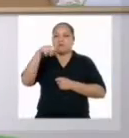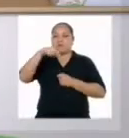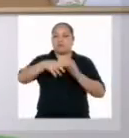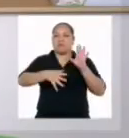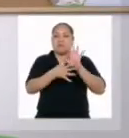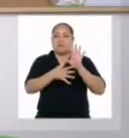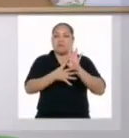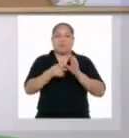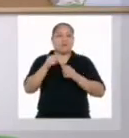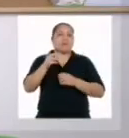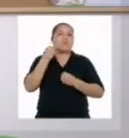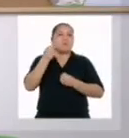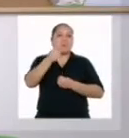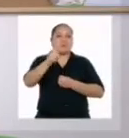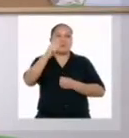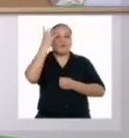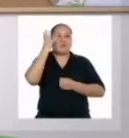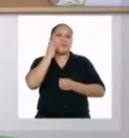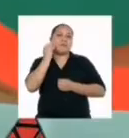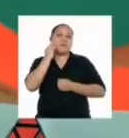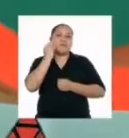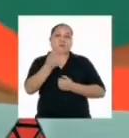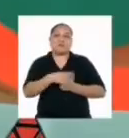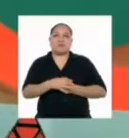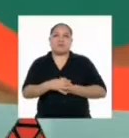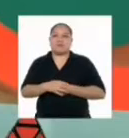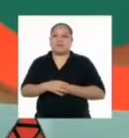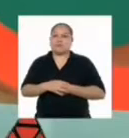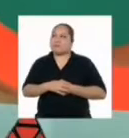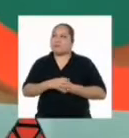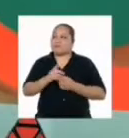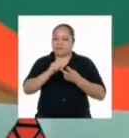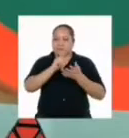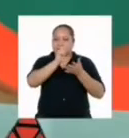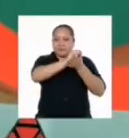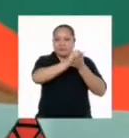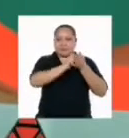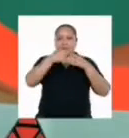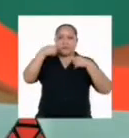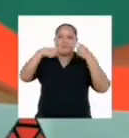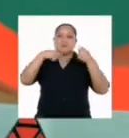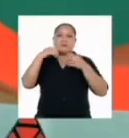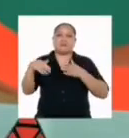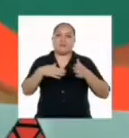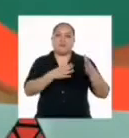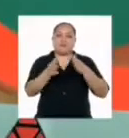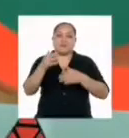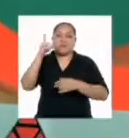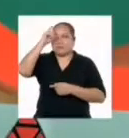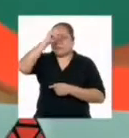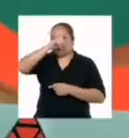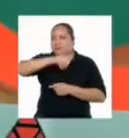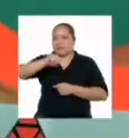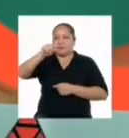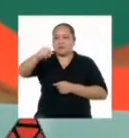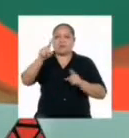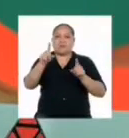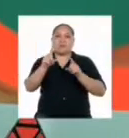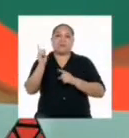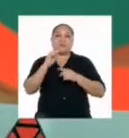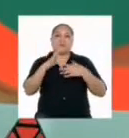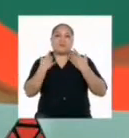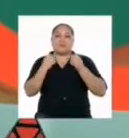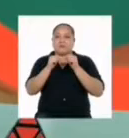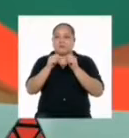¿Cómo fue esta primera experiencia? En el texto se cuenta que el camino fue complicado e incluso no hubo